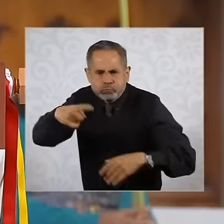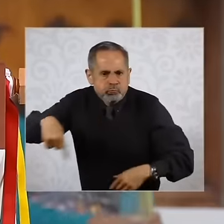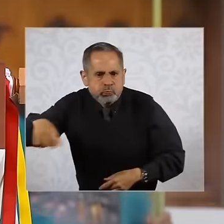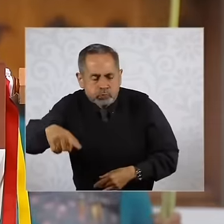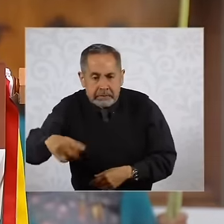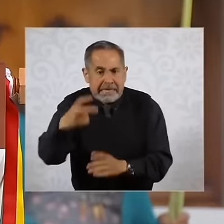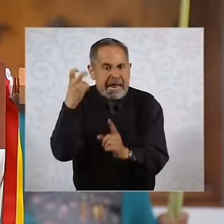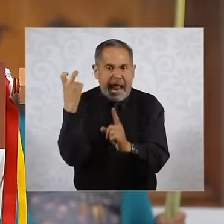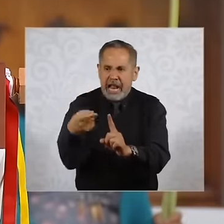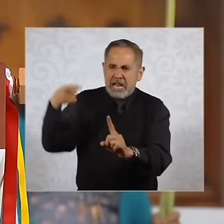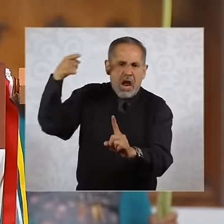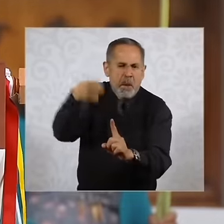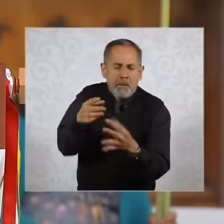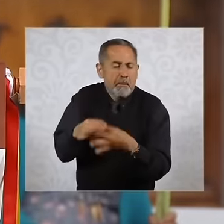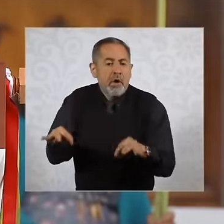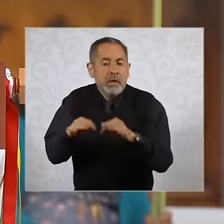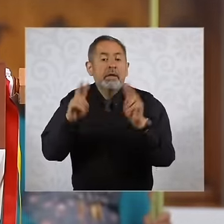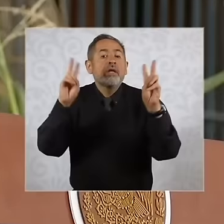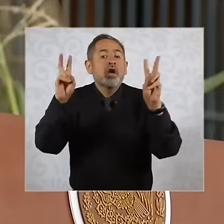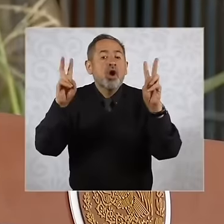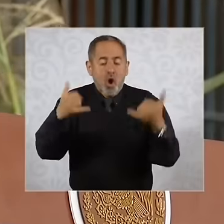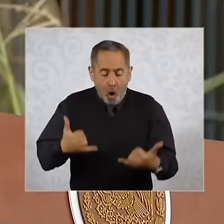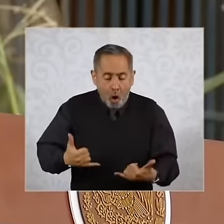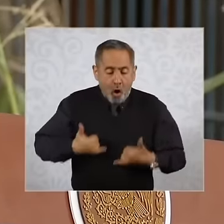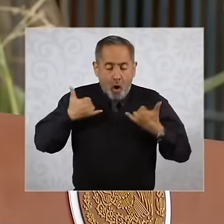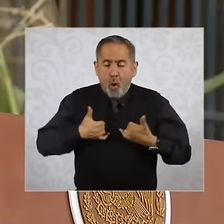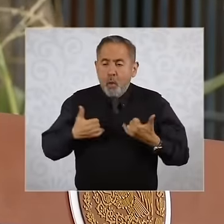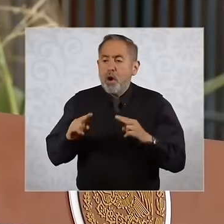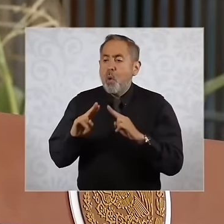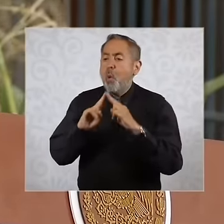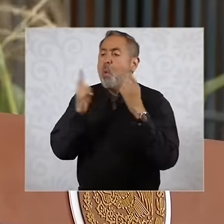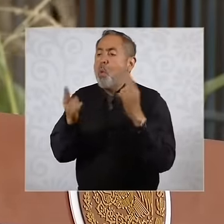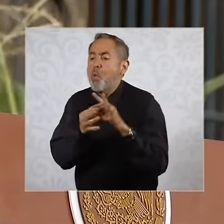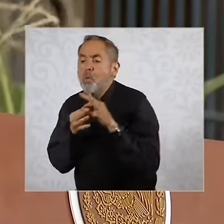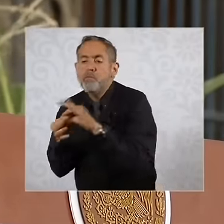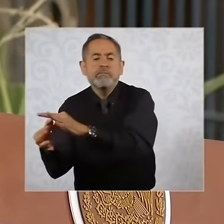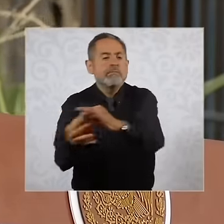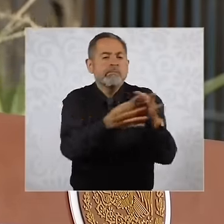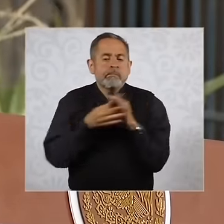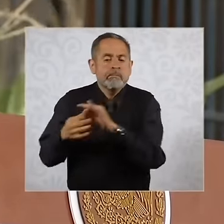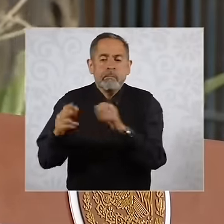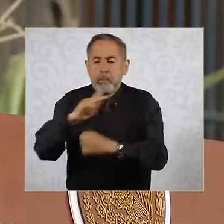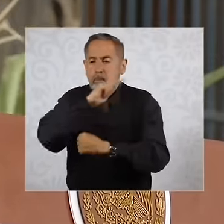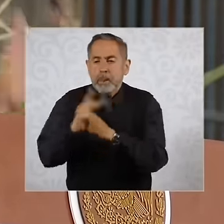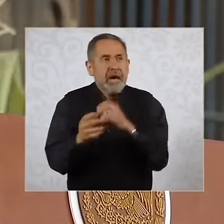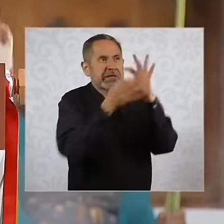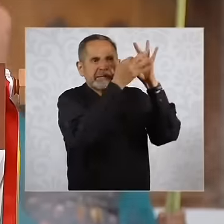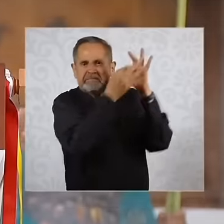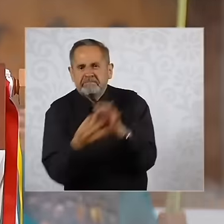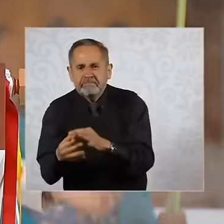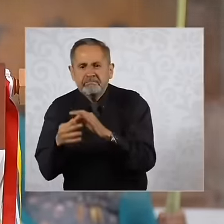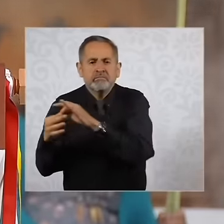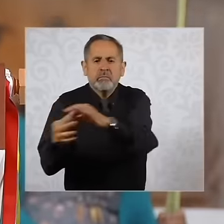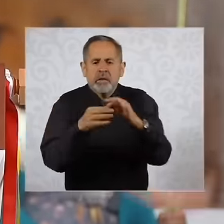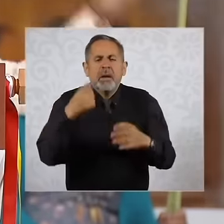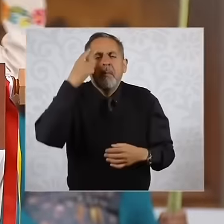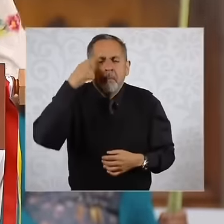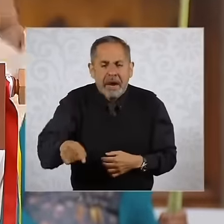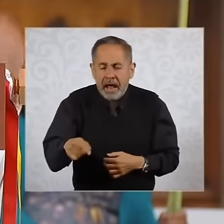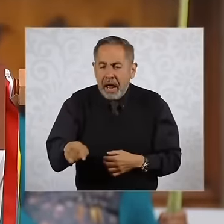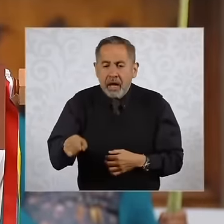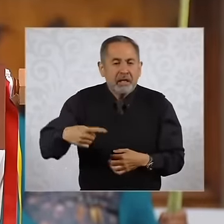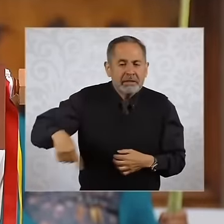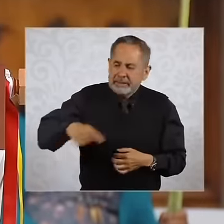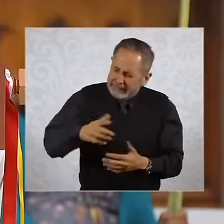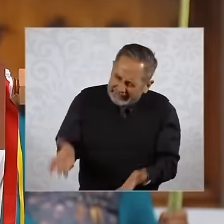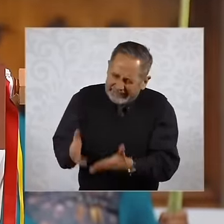el programa Jóvenes Uniendo a la Nación para sacar a los jóvenes, seguir